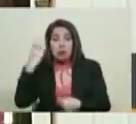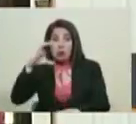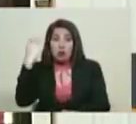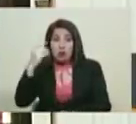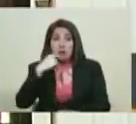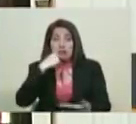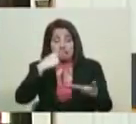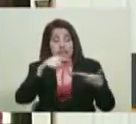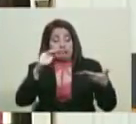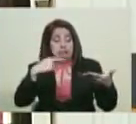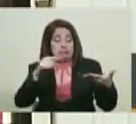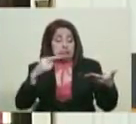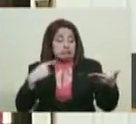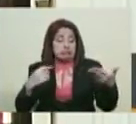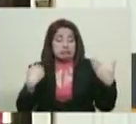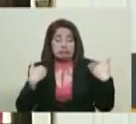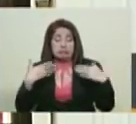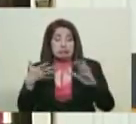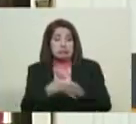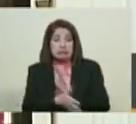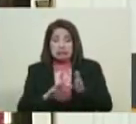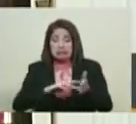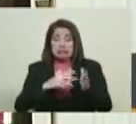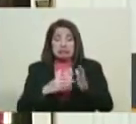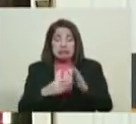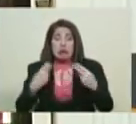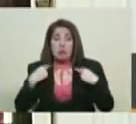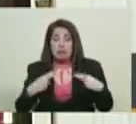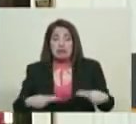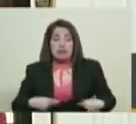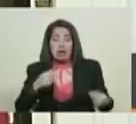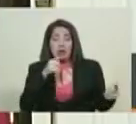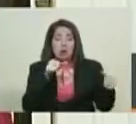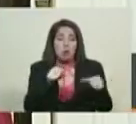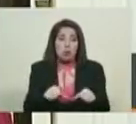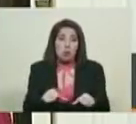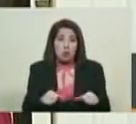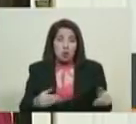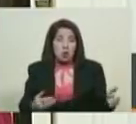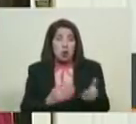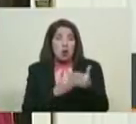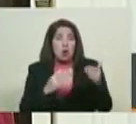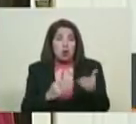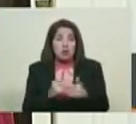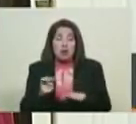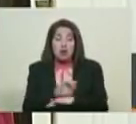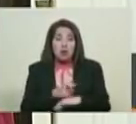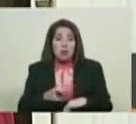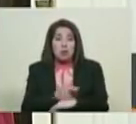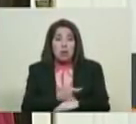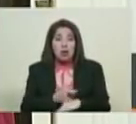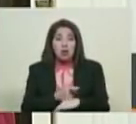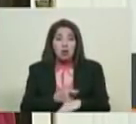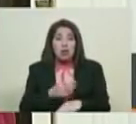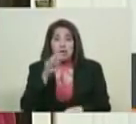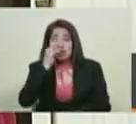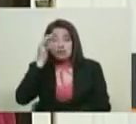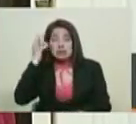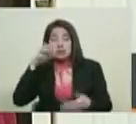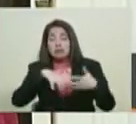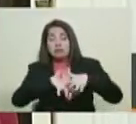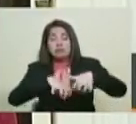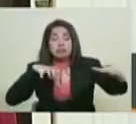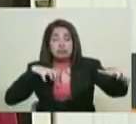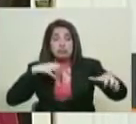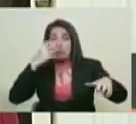decir la crisis humanitaria que vive Colombia. Cómo con el gobierno de Santos ha crecido la pobreza, el desempleo, la miseria.